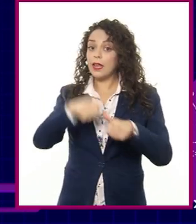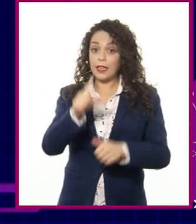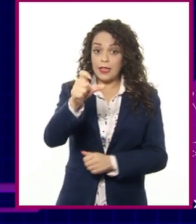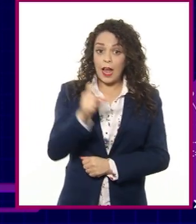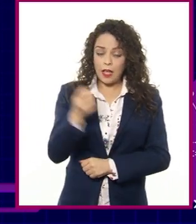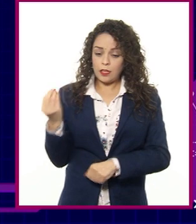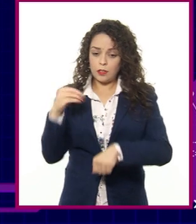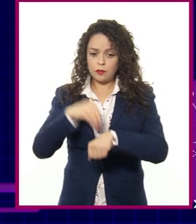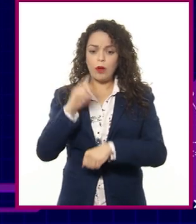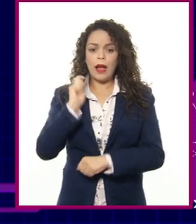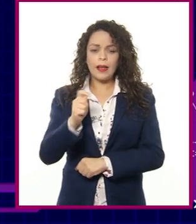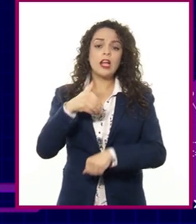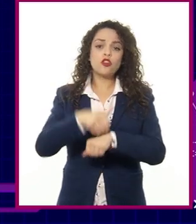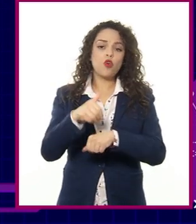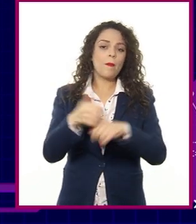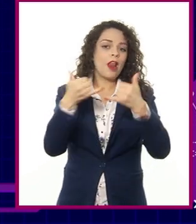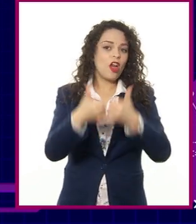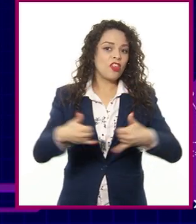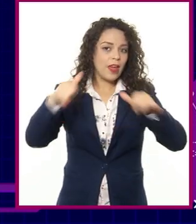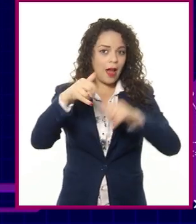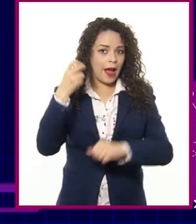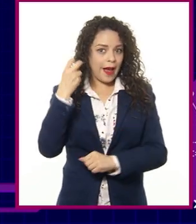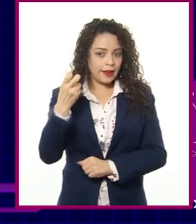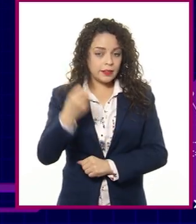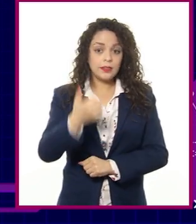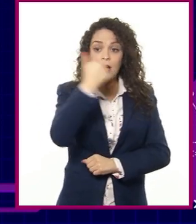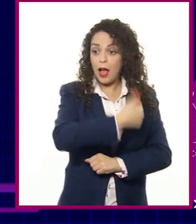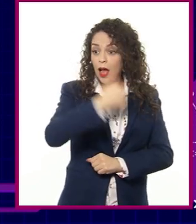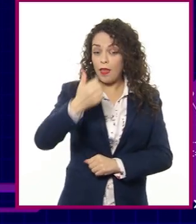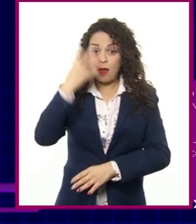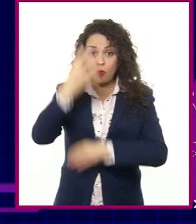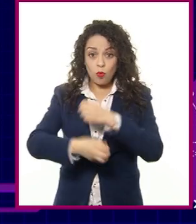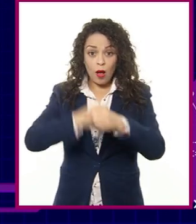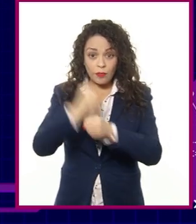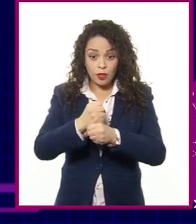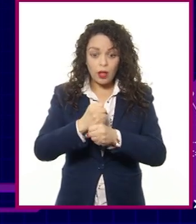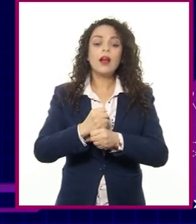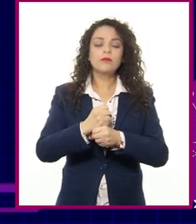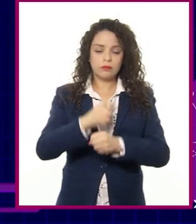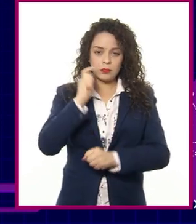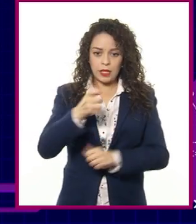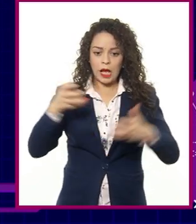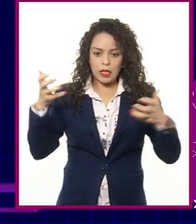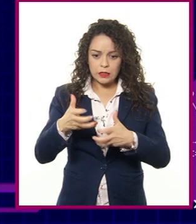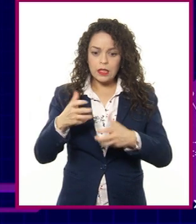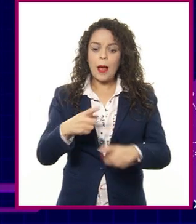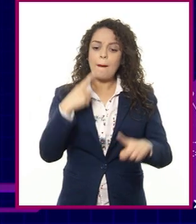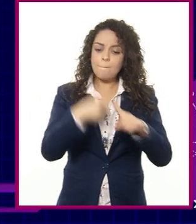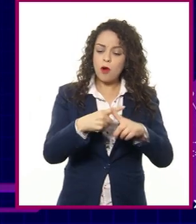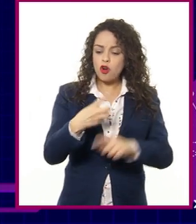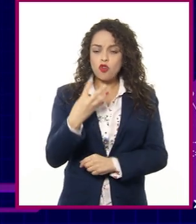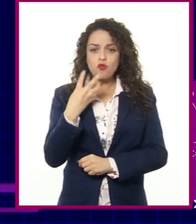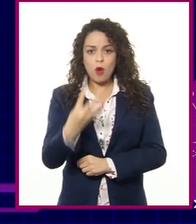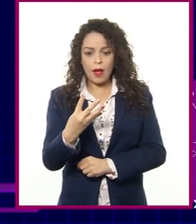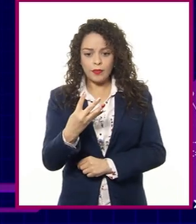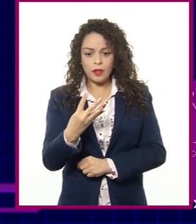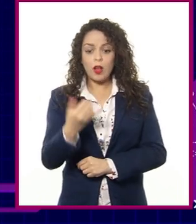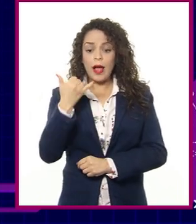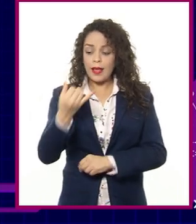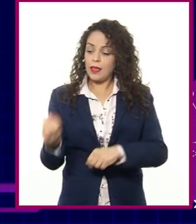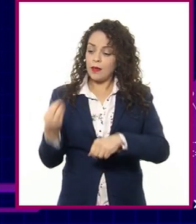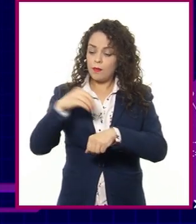copa que al realizarse cada 4 años se multiplica X por 4 y se suma el año en que